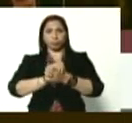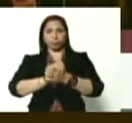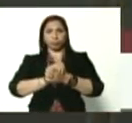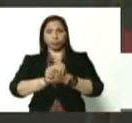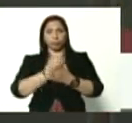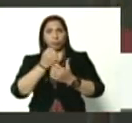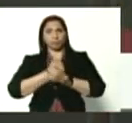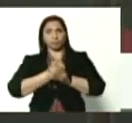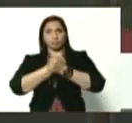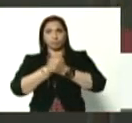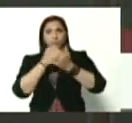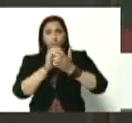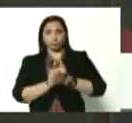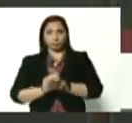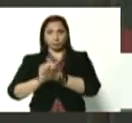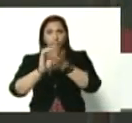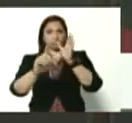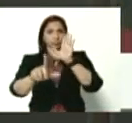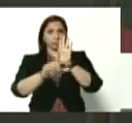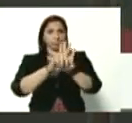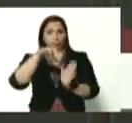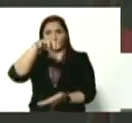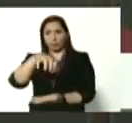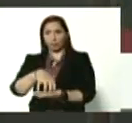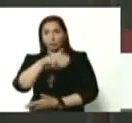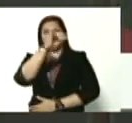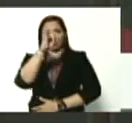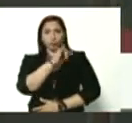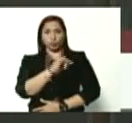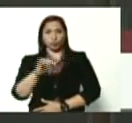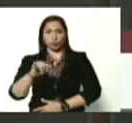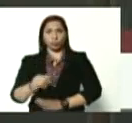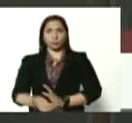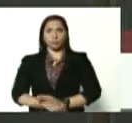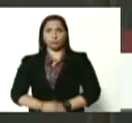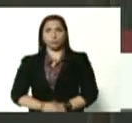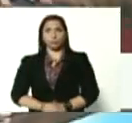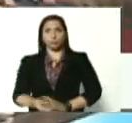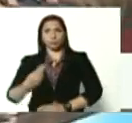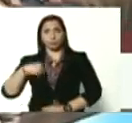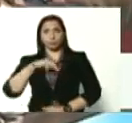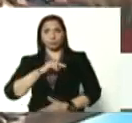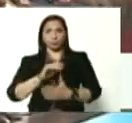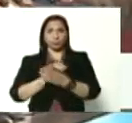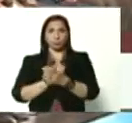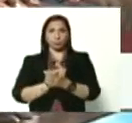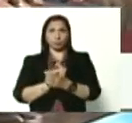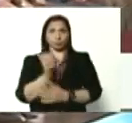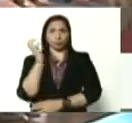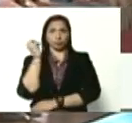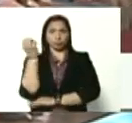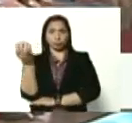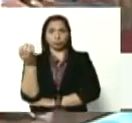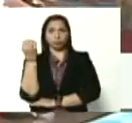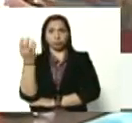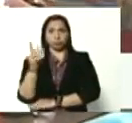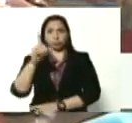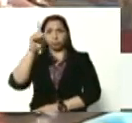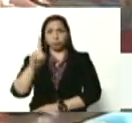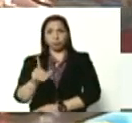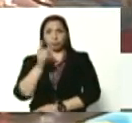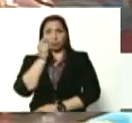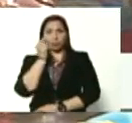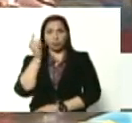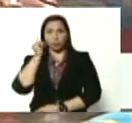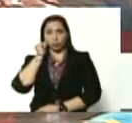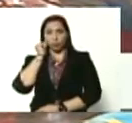legisladoras y legisladores del estado zulia a mis colegas parlamentarios diputados de la